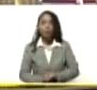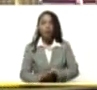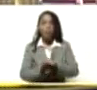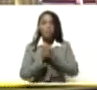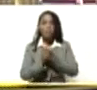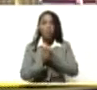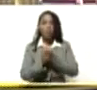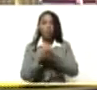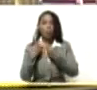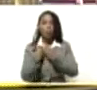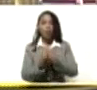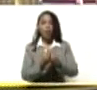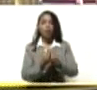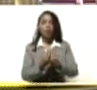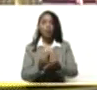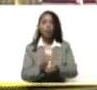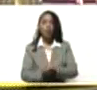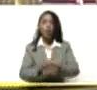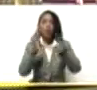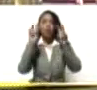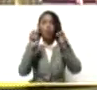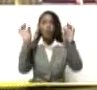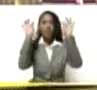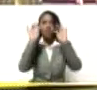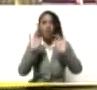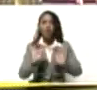compañeros, una nueva fórmula